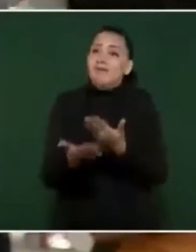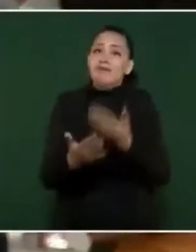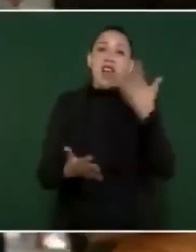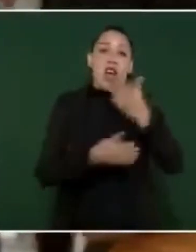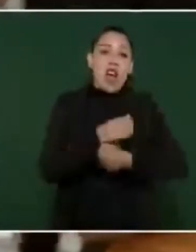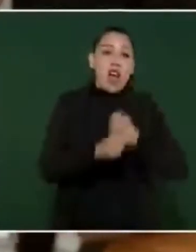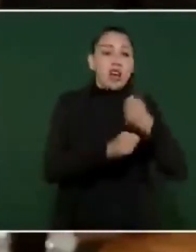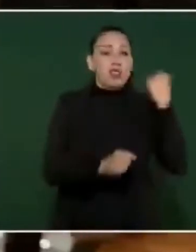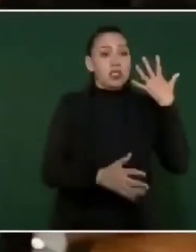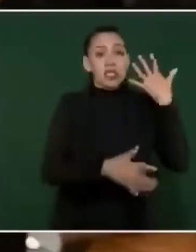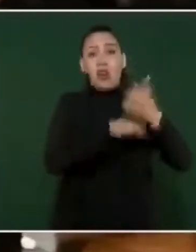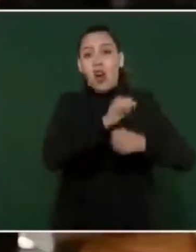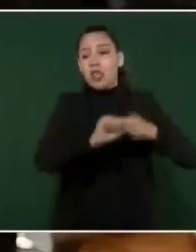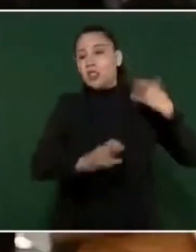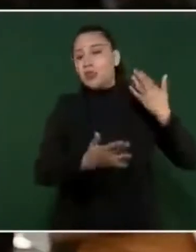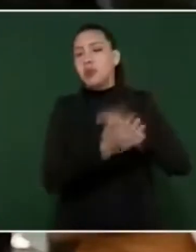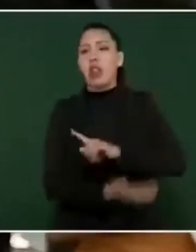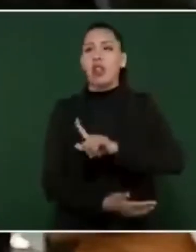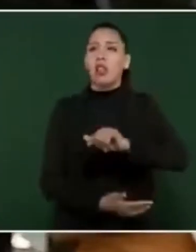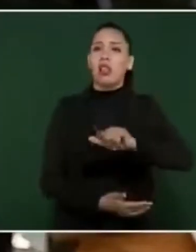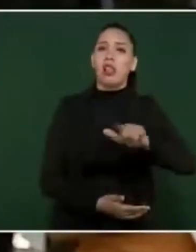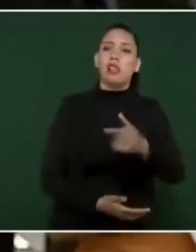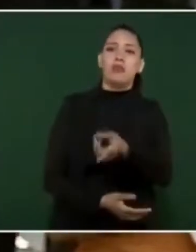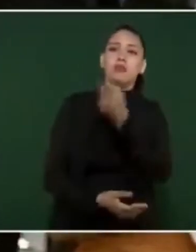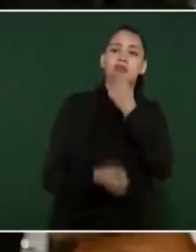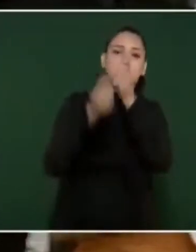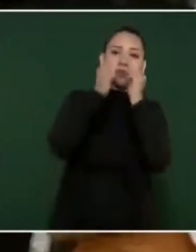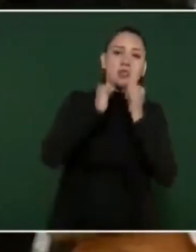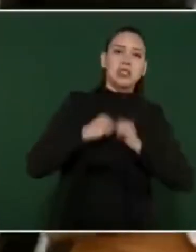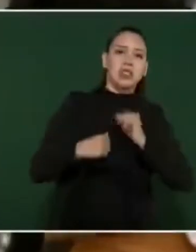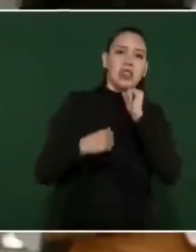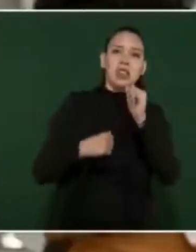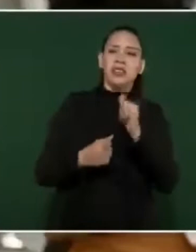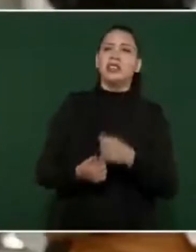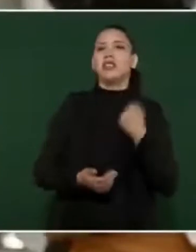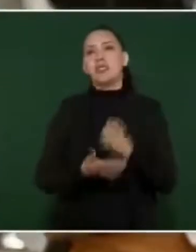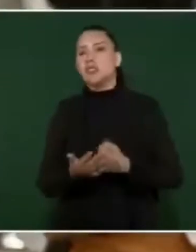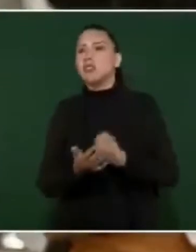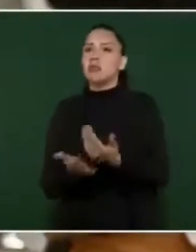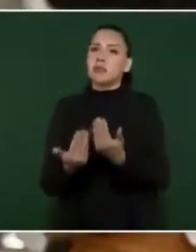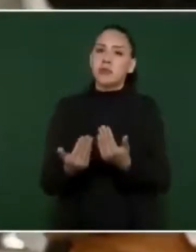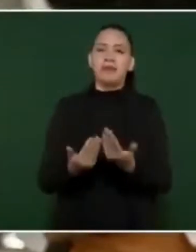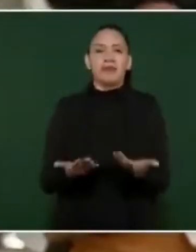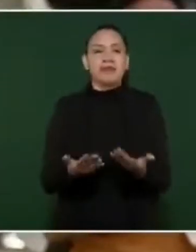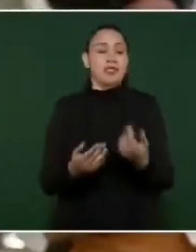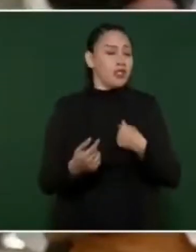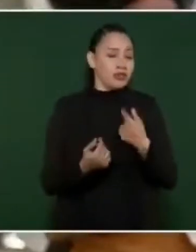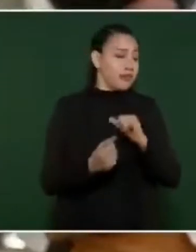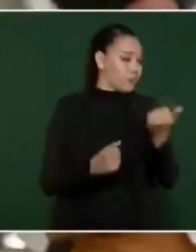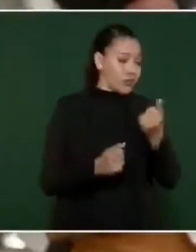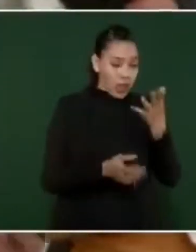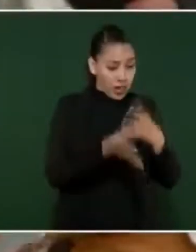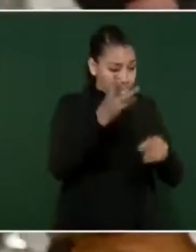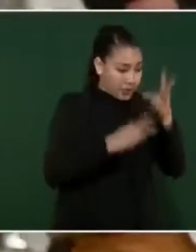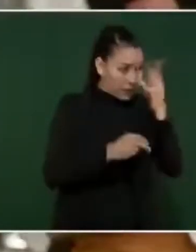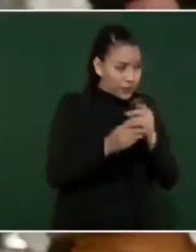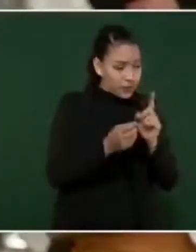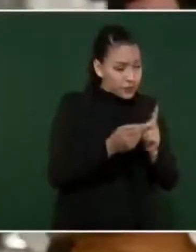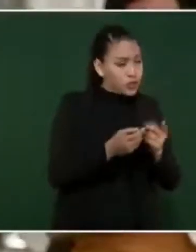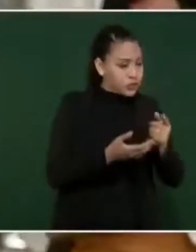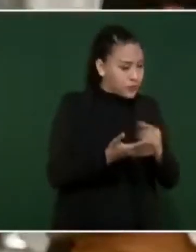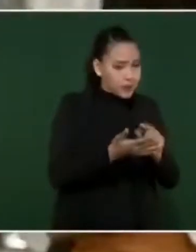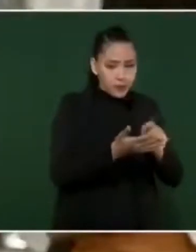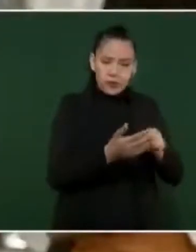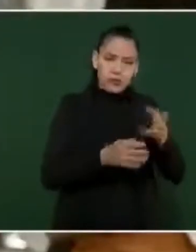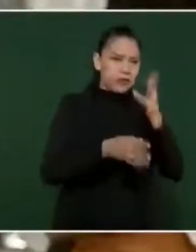un asesoramiento jurídico por parte de la Comisión de Víctimas del Estado Raquítica, de mala gana, siempre de muy mala gana, di vueltas aquí a Tamaulipas muchas